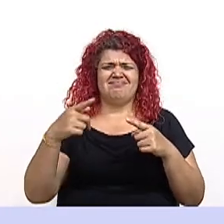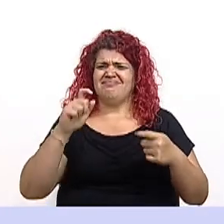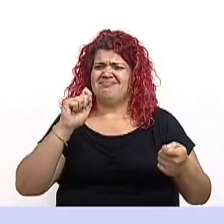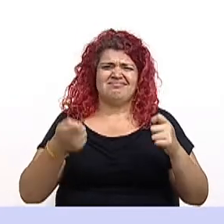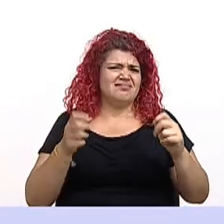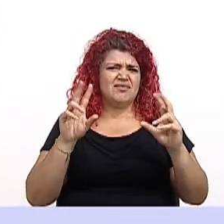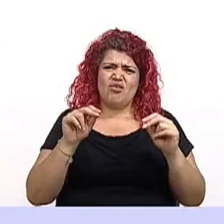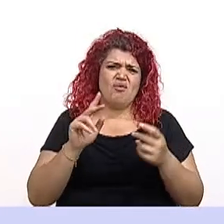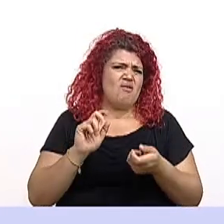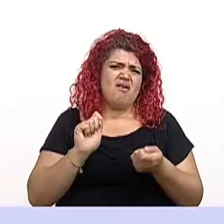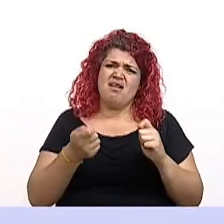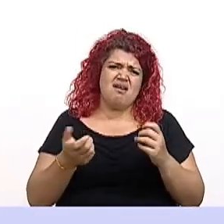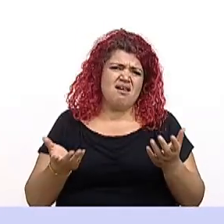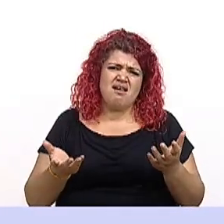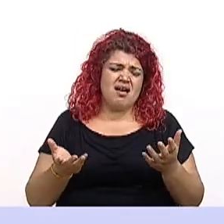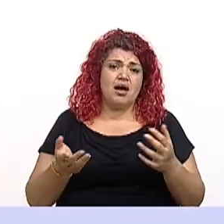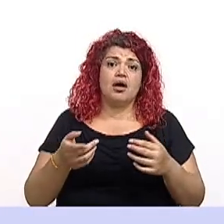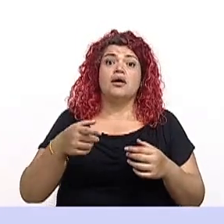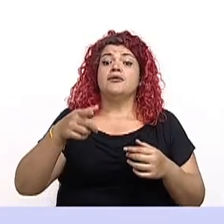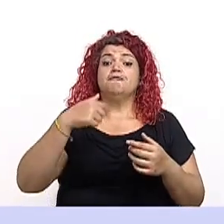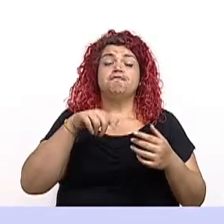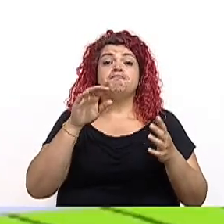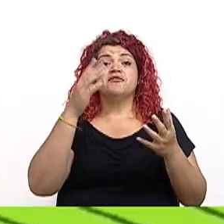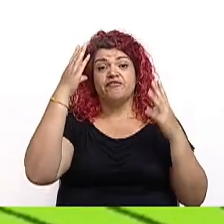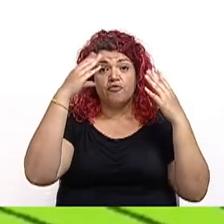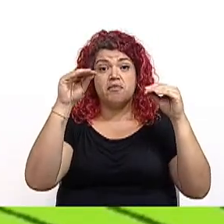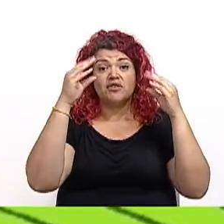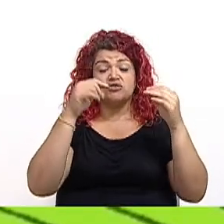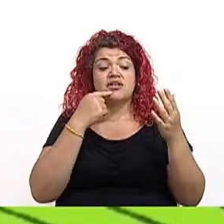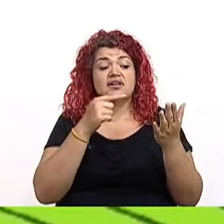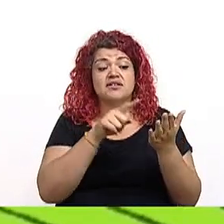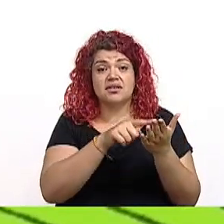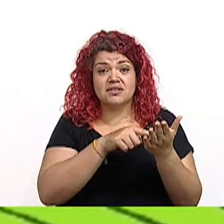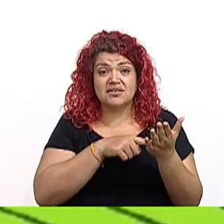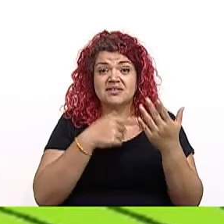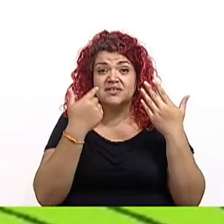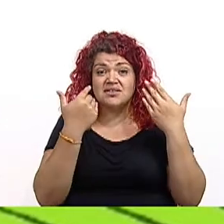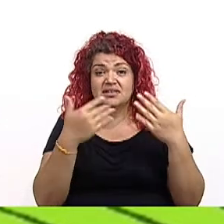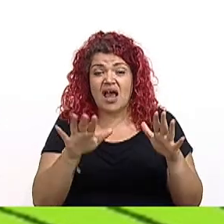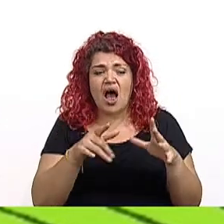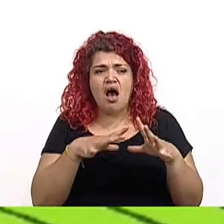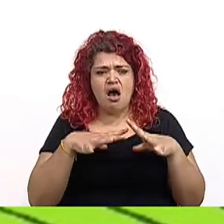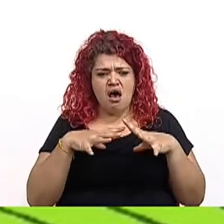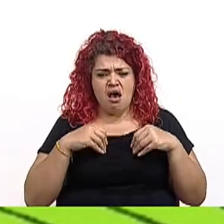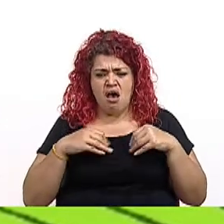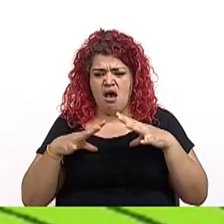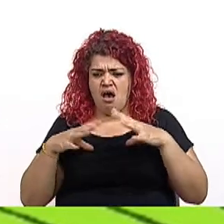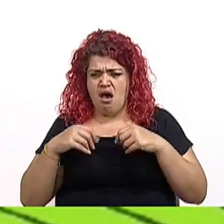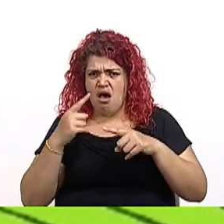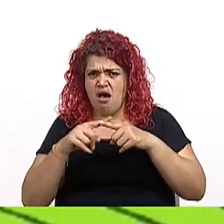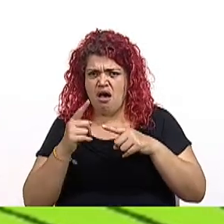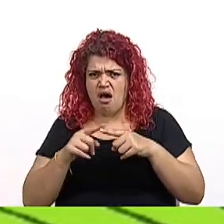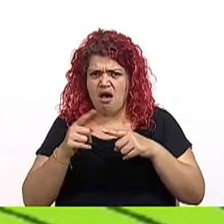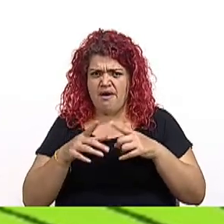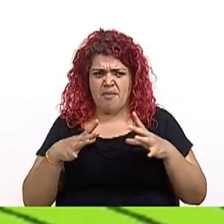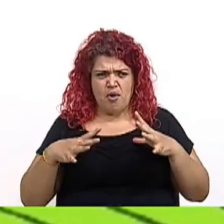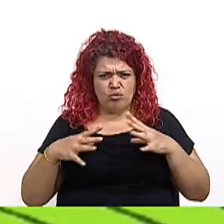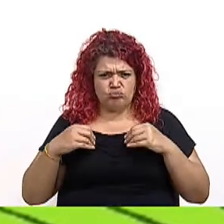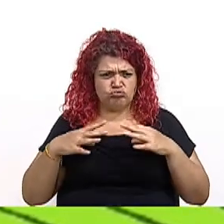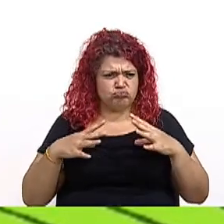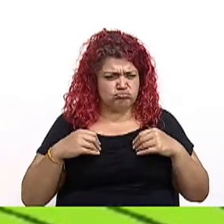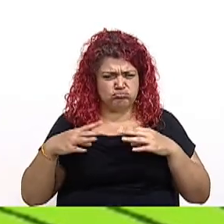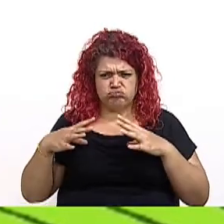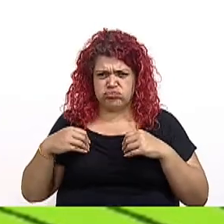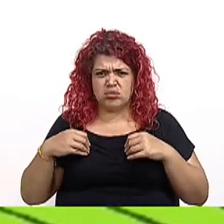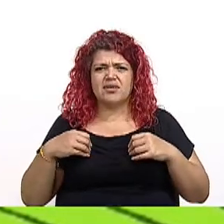cambio climático. Los datos disponibles muestran que ya existen diversos procesos de adaptación en la región. Por ejemplo, se observa